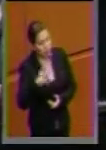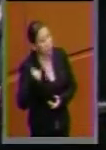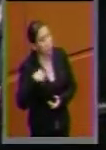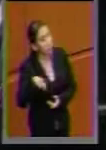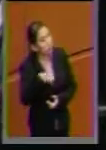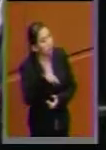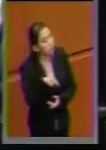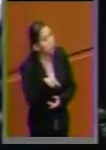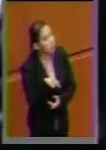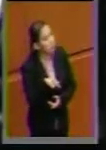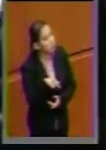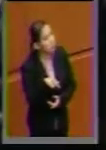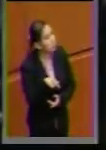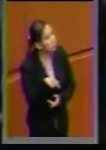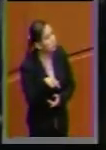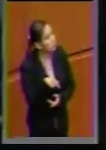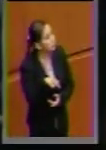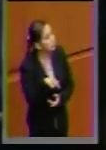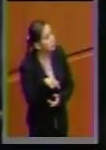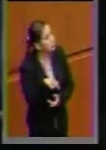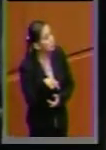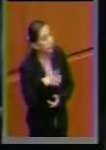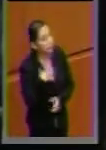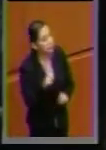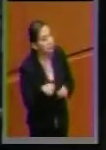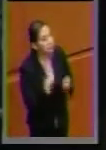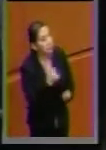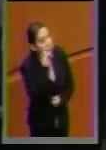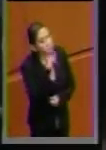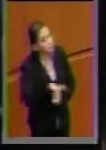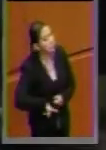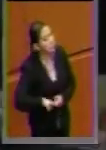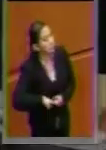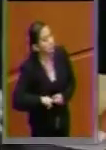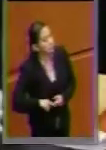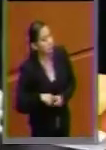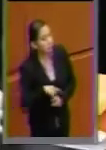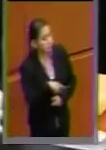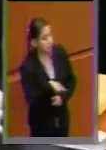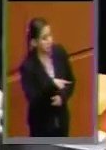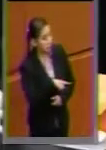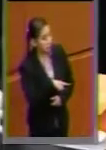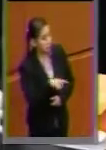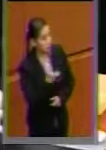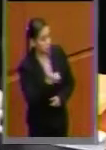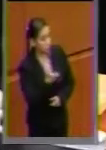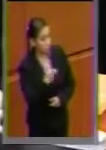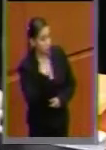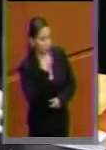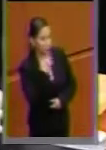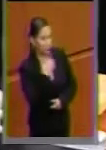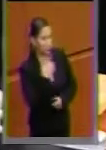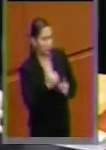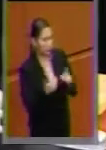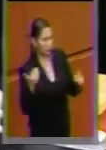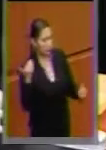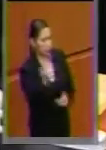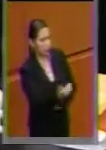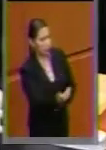general no proponga el jefe de gobierno eso es un gran paso